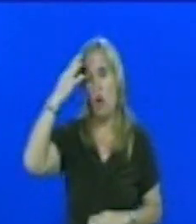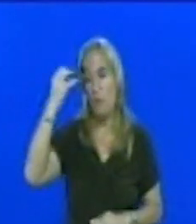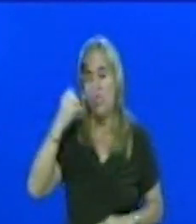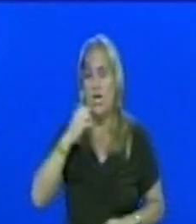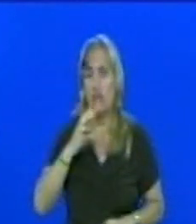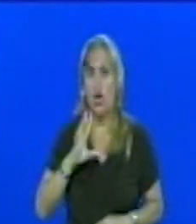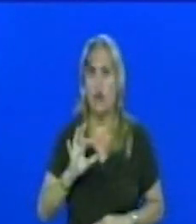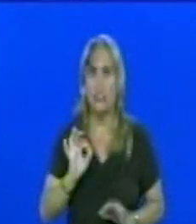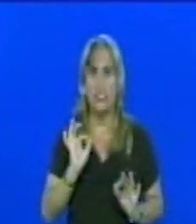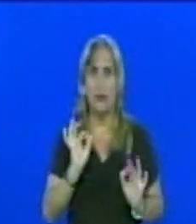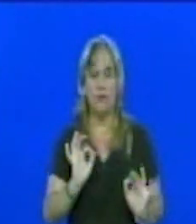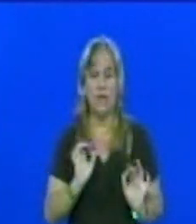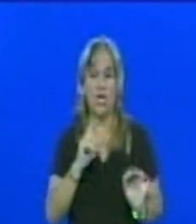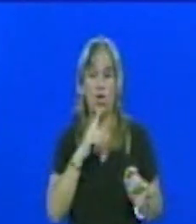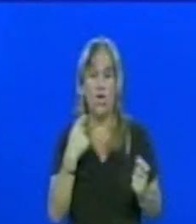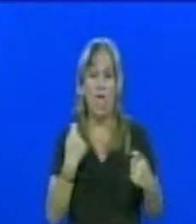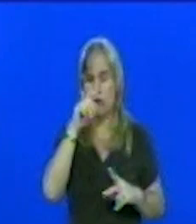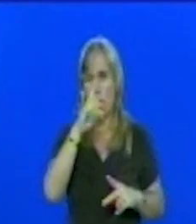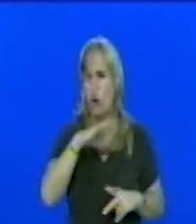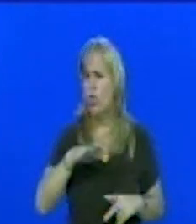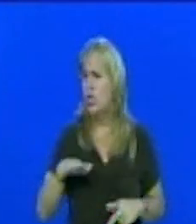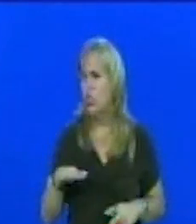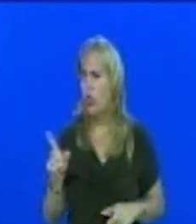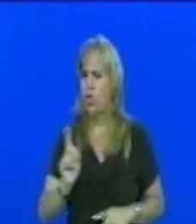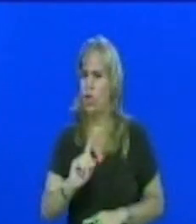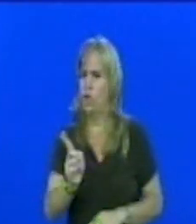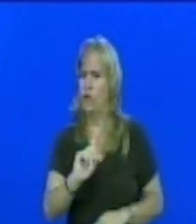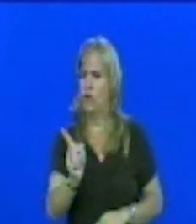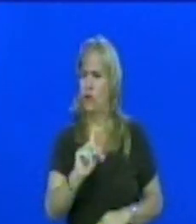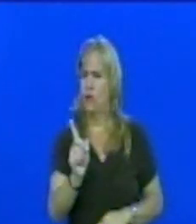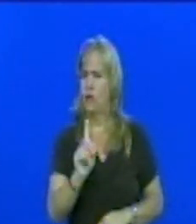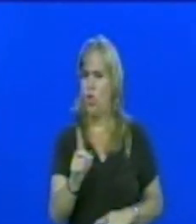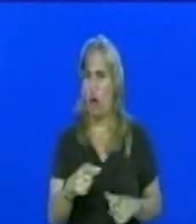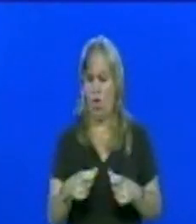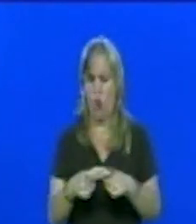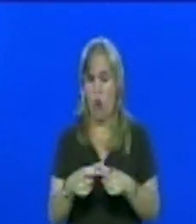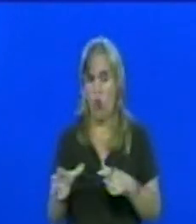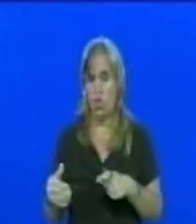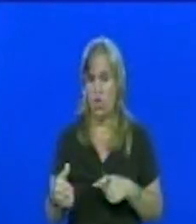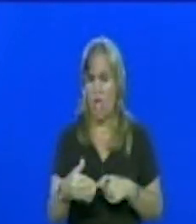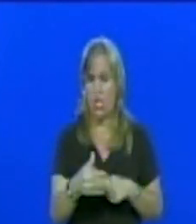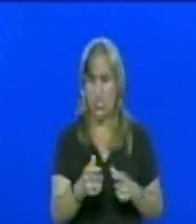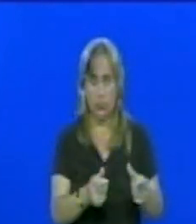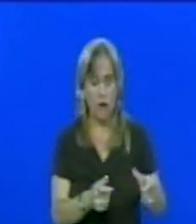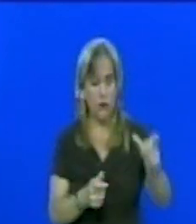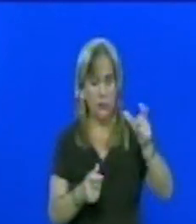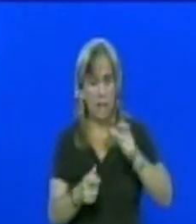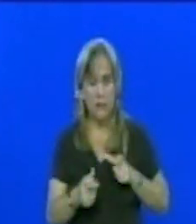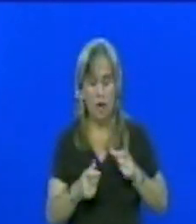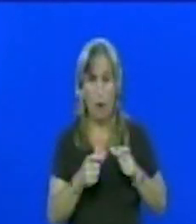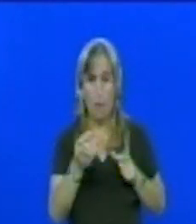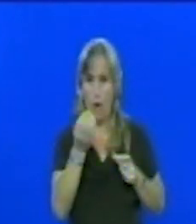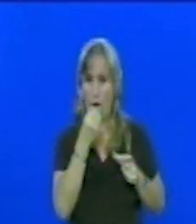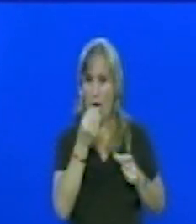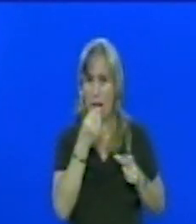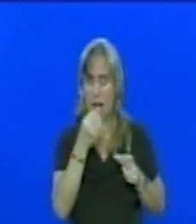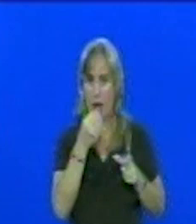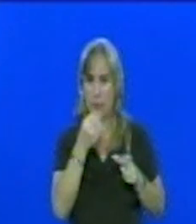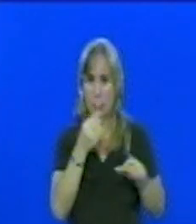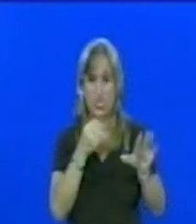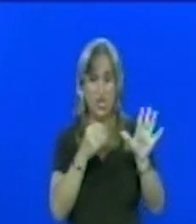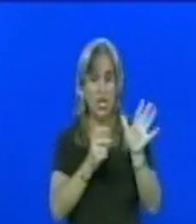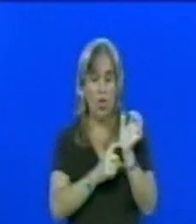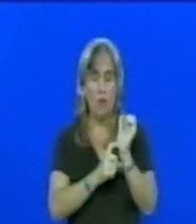es la definición de lo que nosotros vamos a hacer es una sardina que se asignó por el grupo de alimentos a las cinco